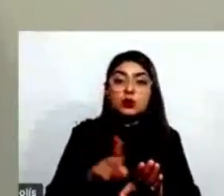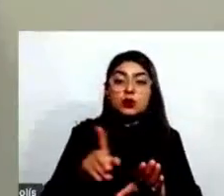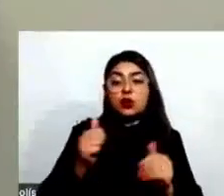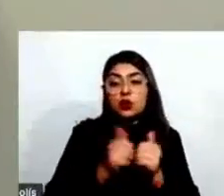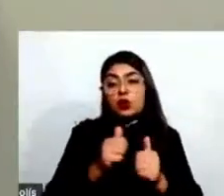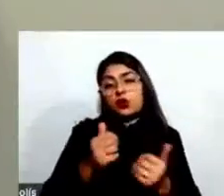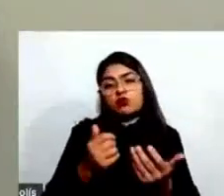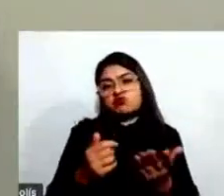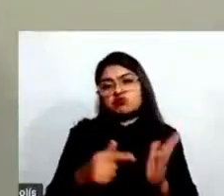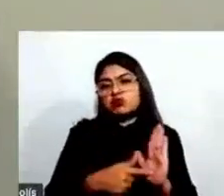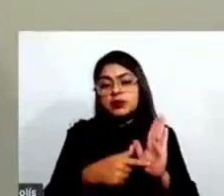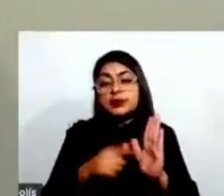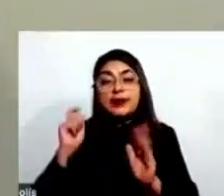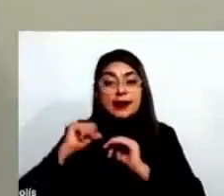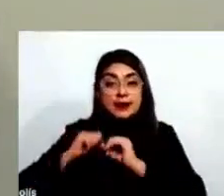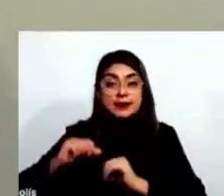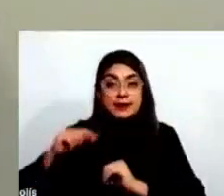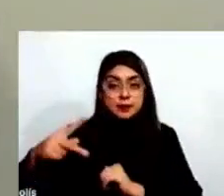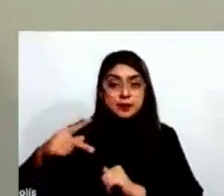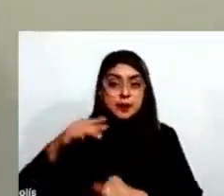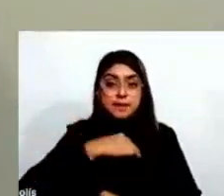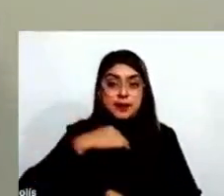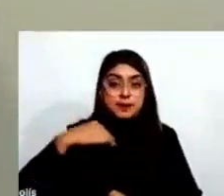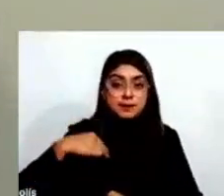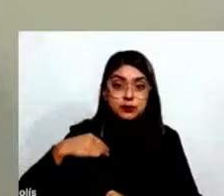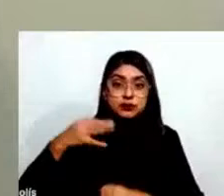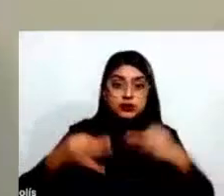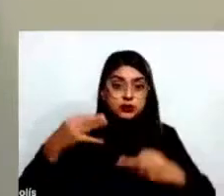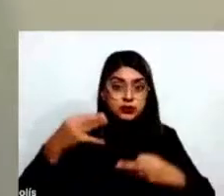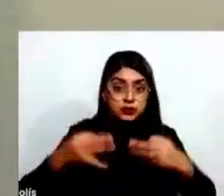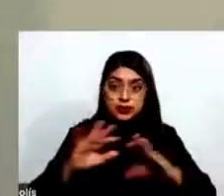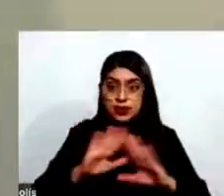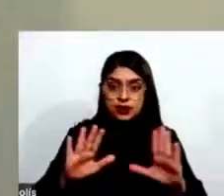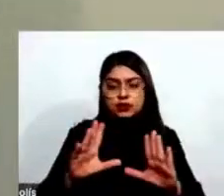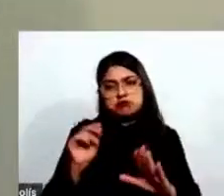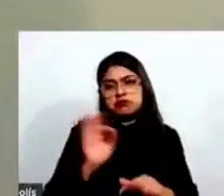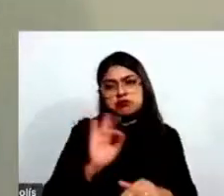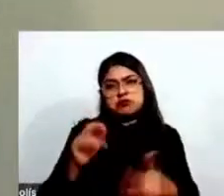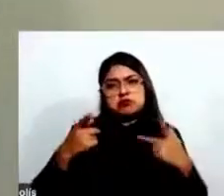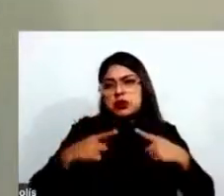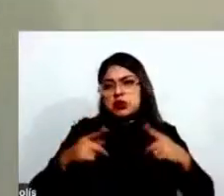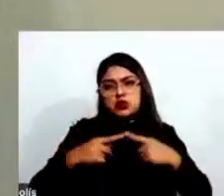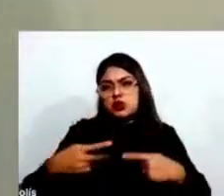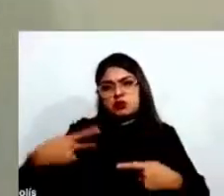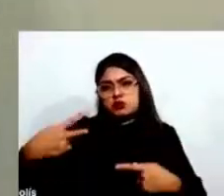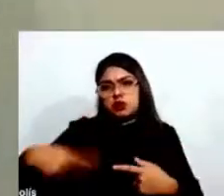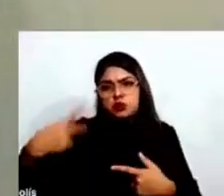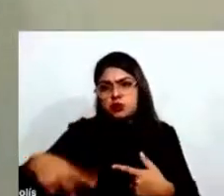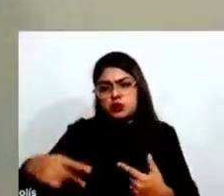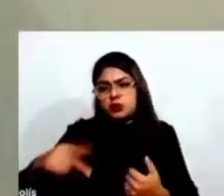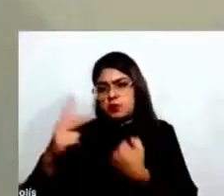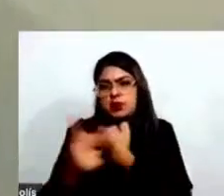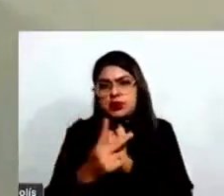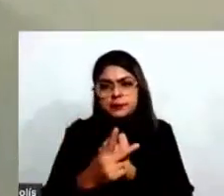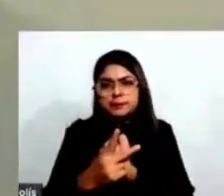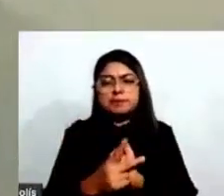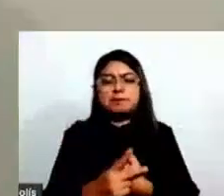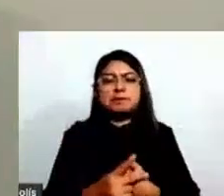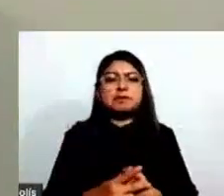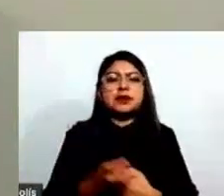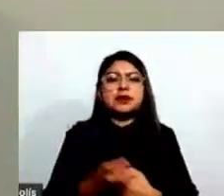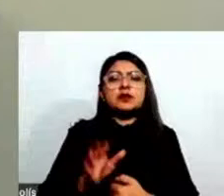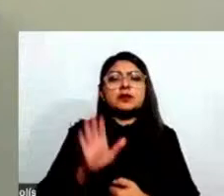como ciudadanos privados. Podría pensarse que se trata de una cuestión